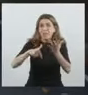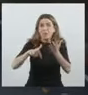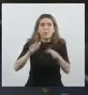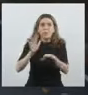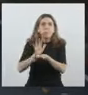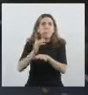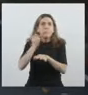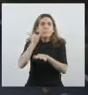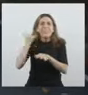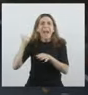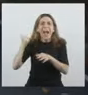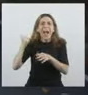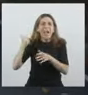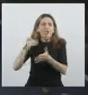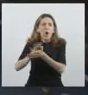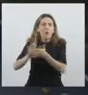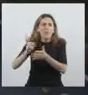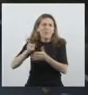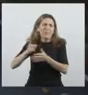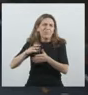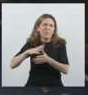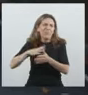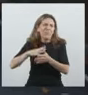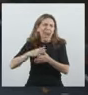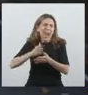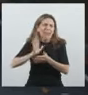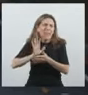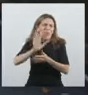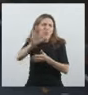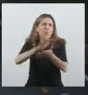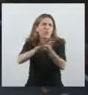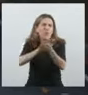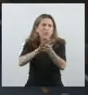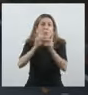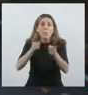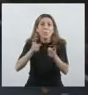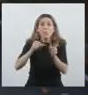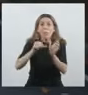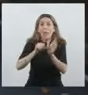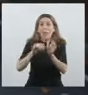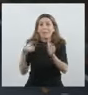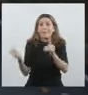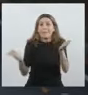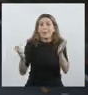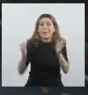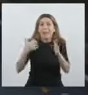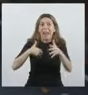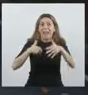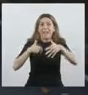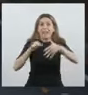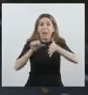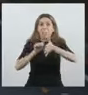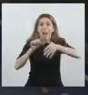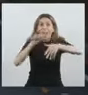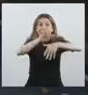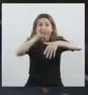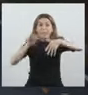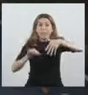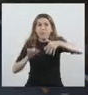vencida, que retornaba con toda virulencia sobre nuestros países vecinos. Les pedí entonces que